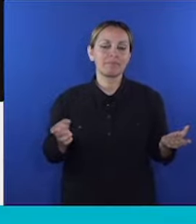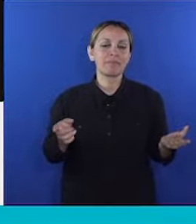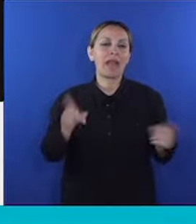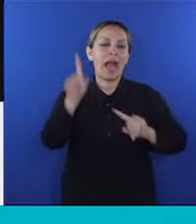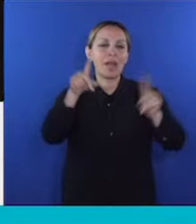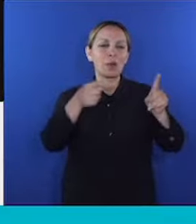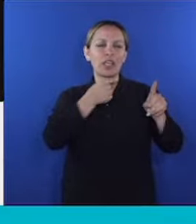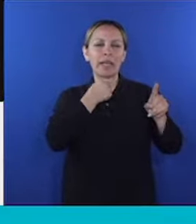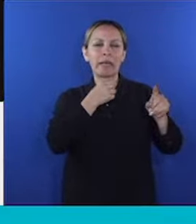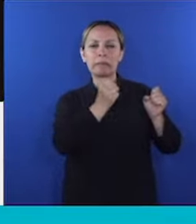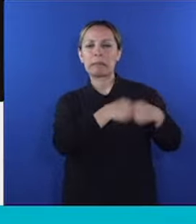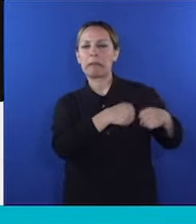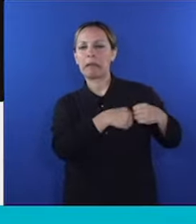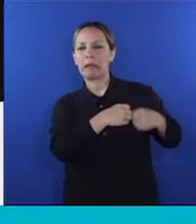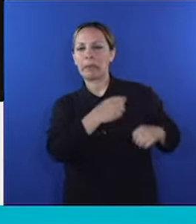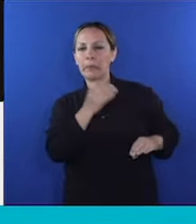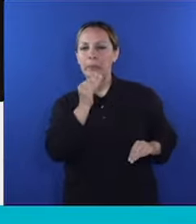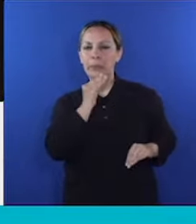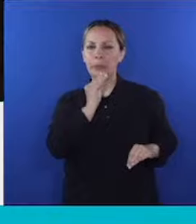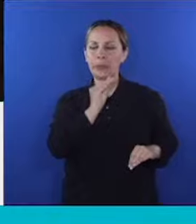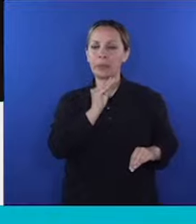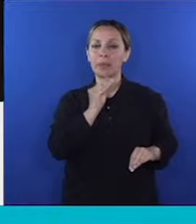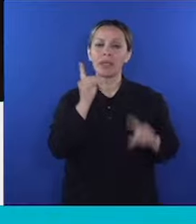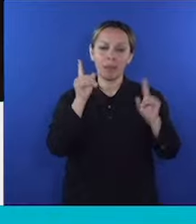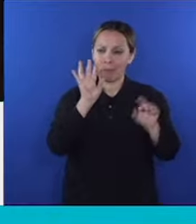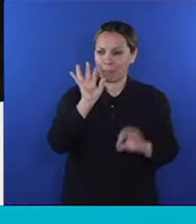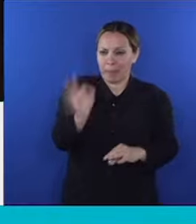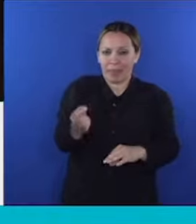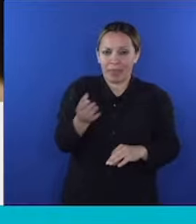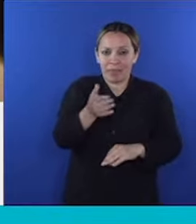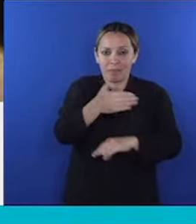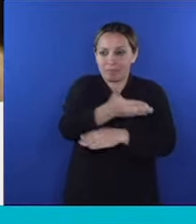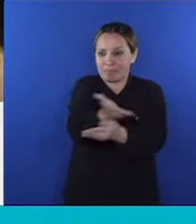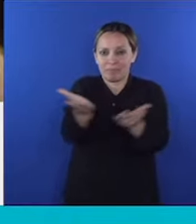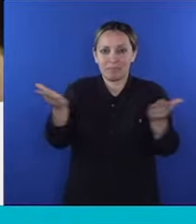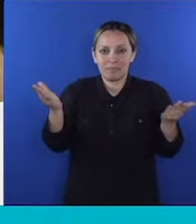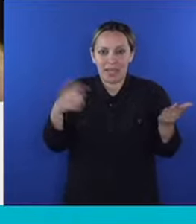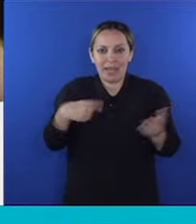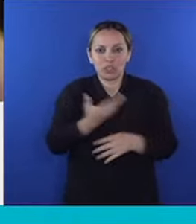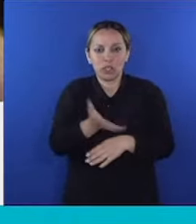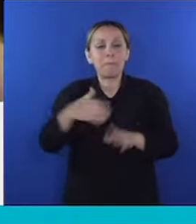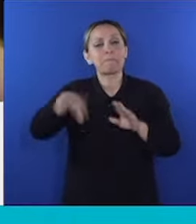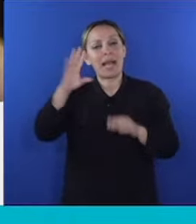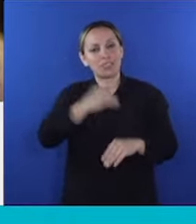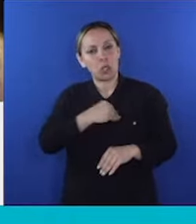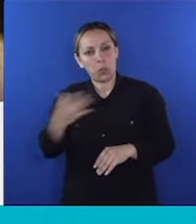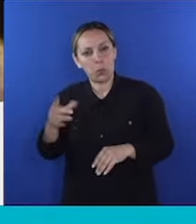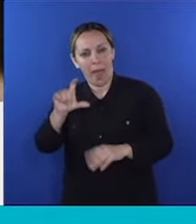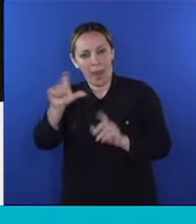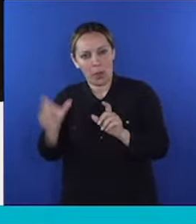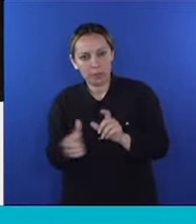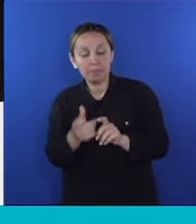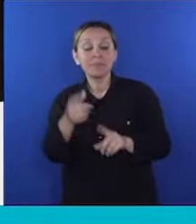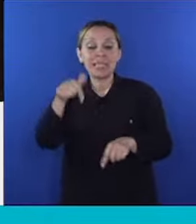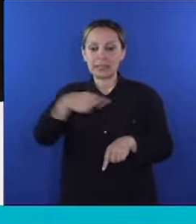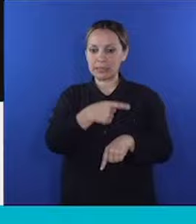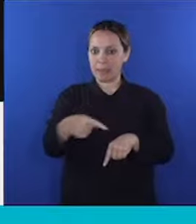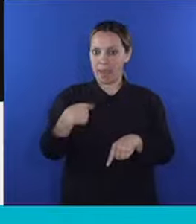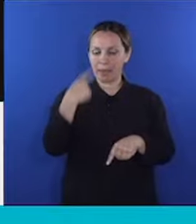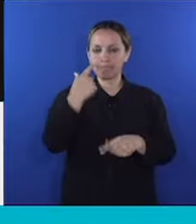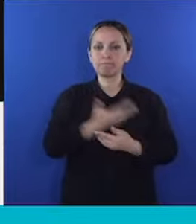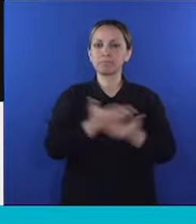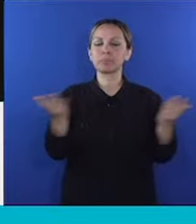ocultar la vemos todos los días en las calles de la provincia de Buenos Aires en particular el conurbano est esta semana salieron datos del